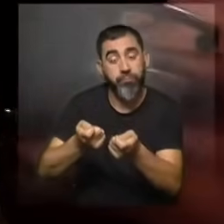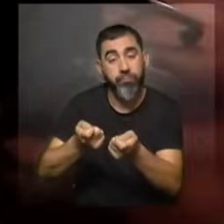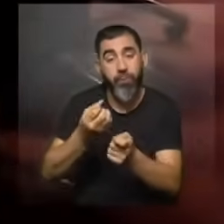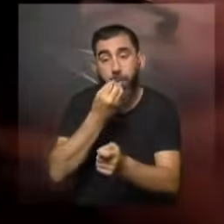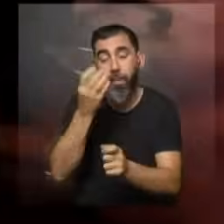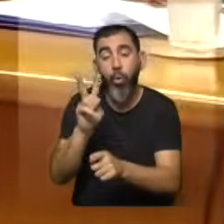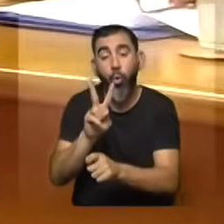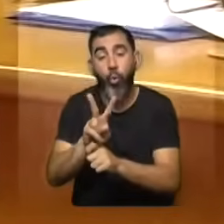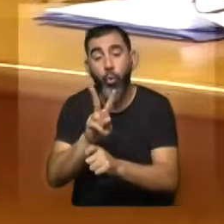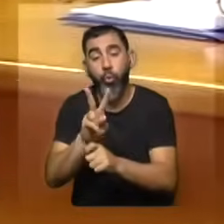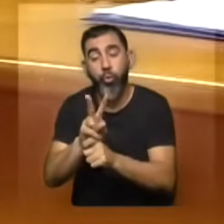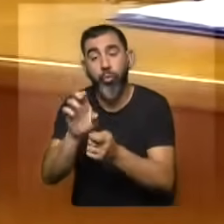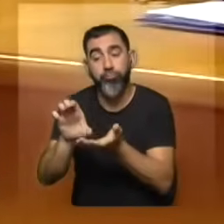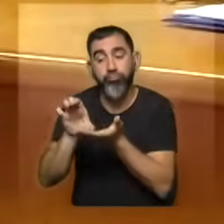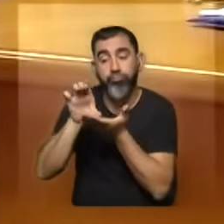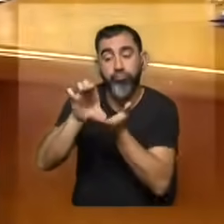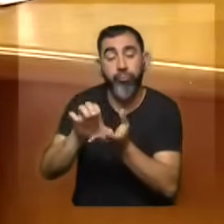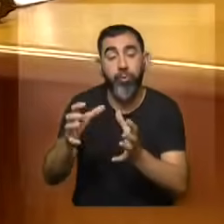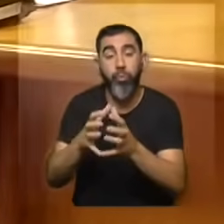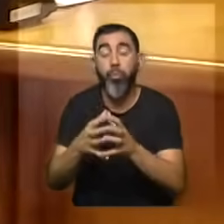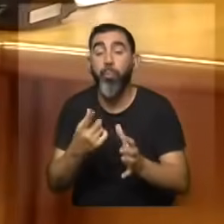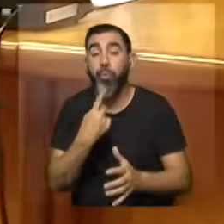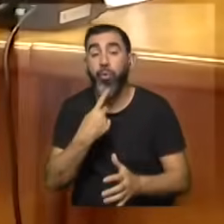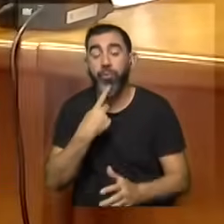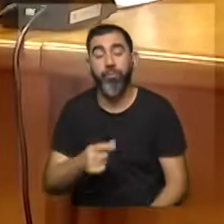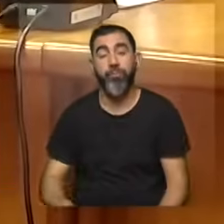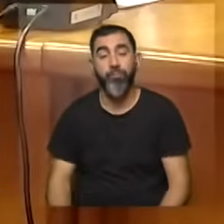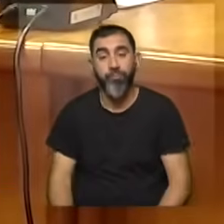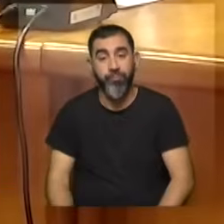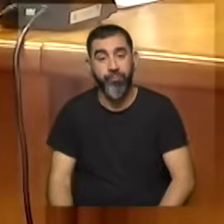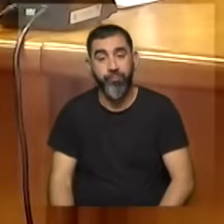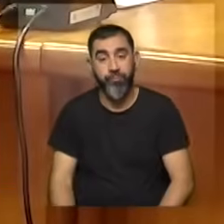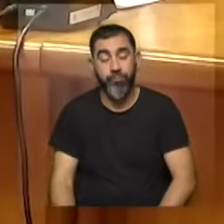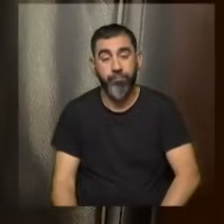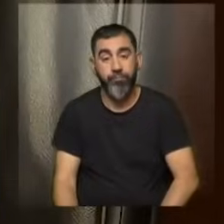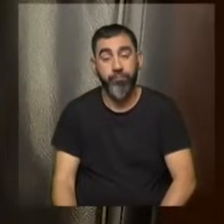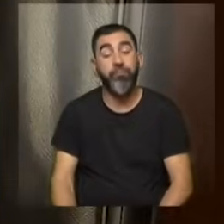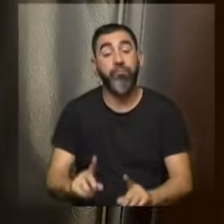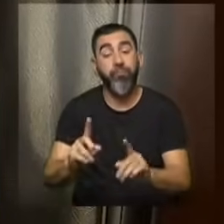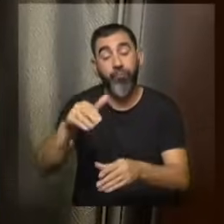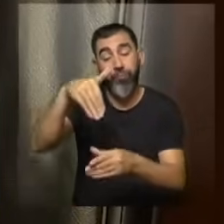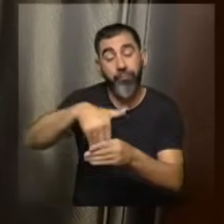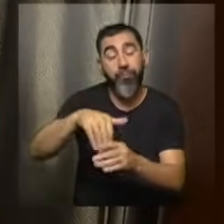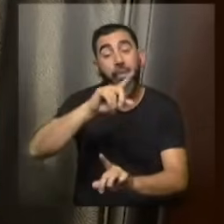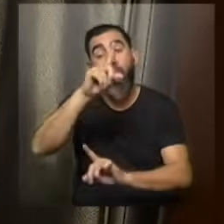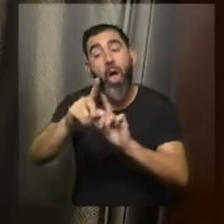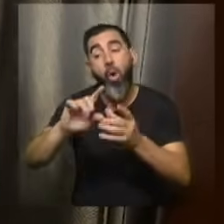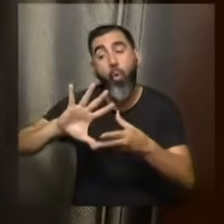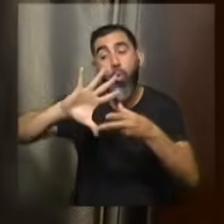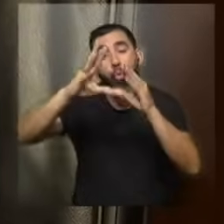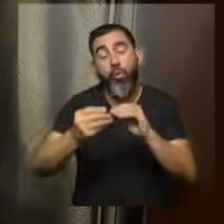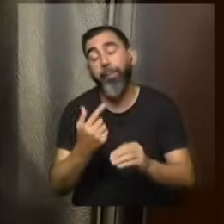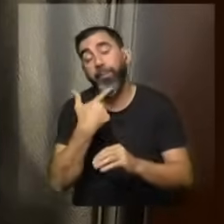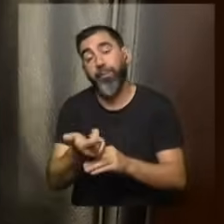el control de la de la financiación de los partidos políticos dotaría a la corte electoral de algunas herramientas